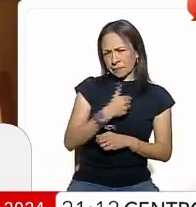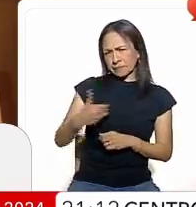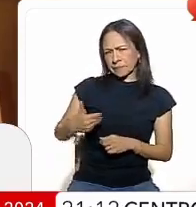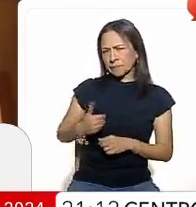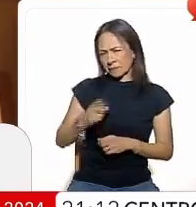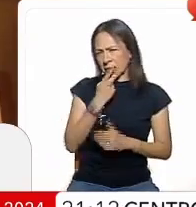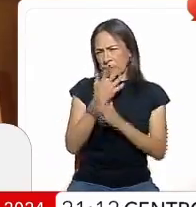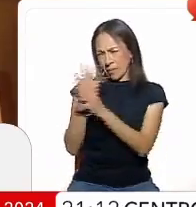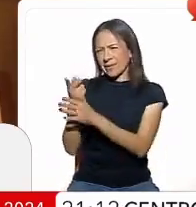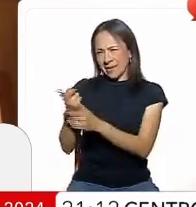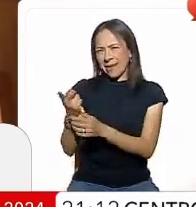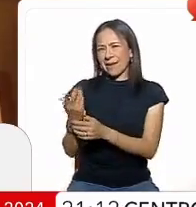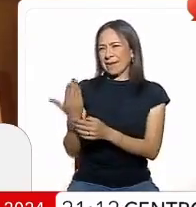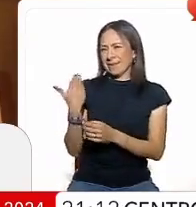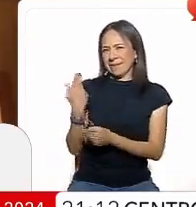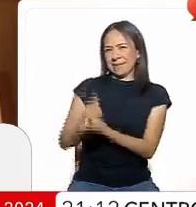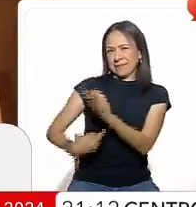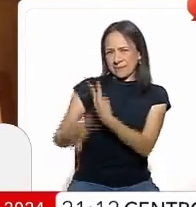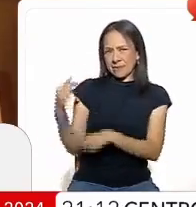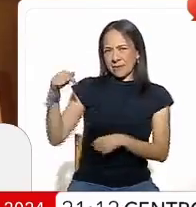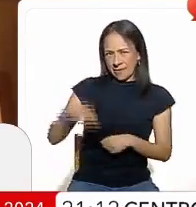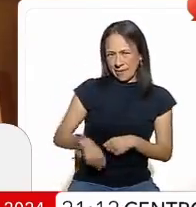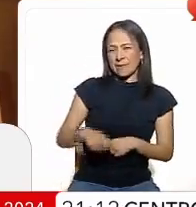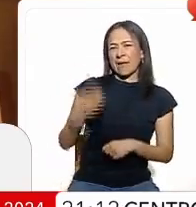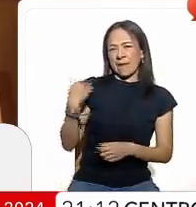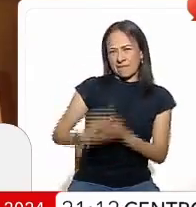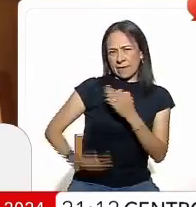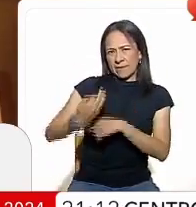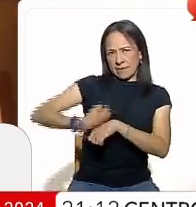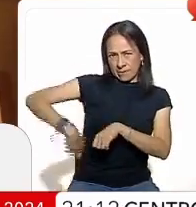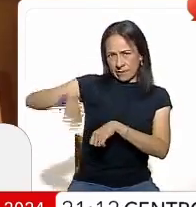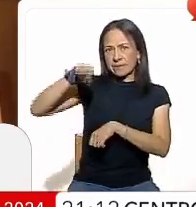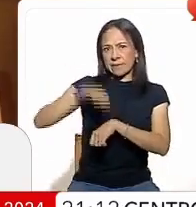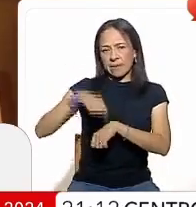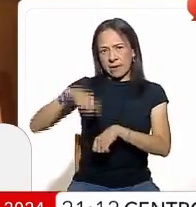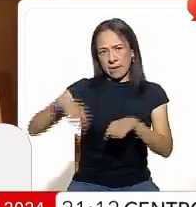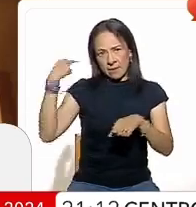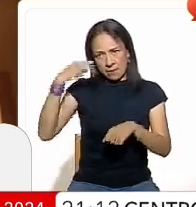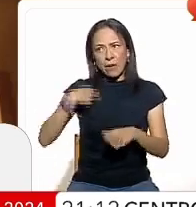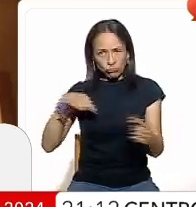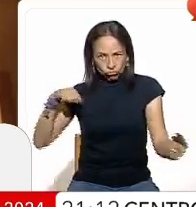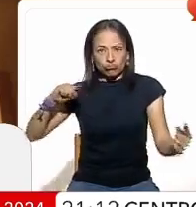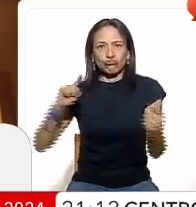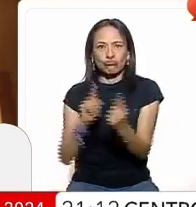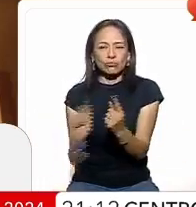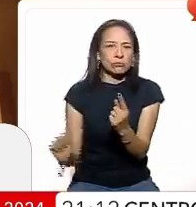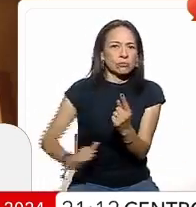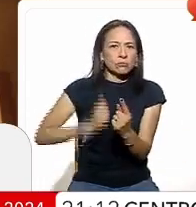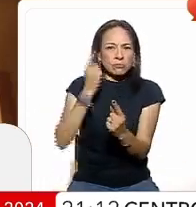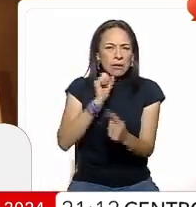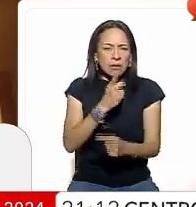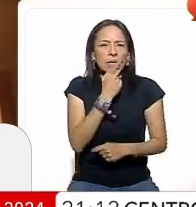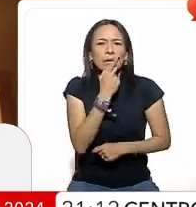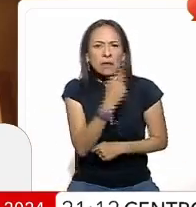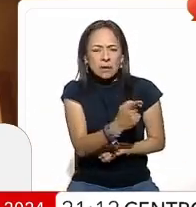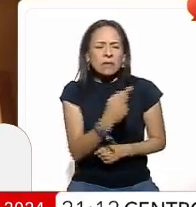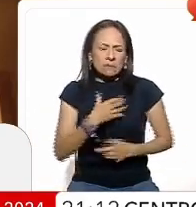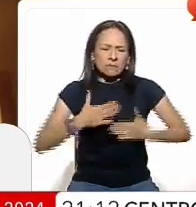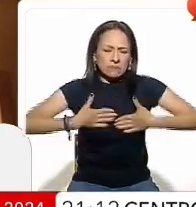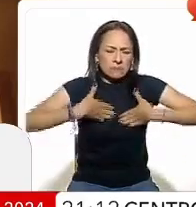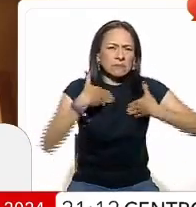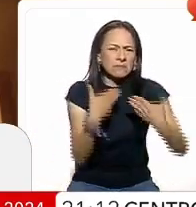pude platicar con él, comentarle, reportarle cómo había vivido la campaña en su